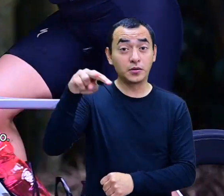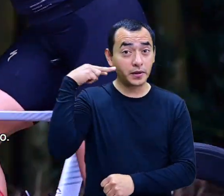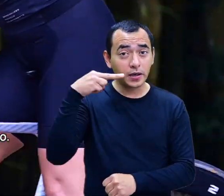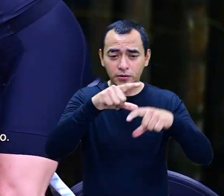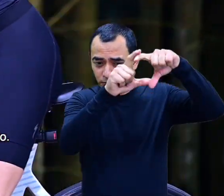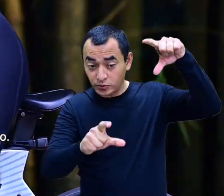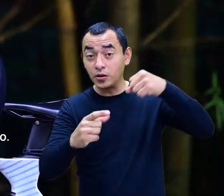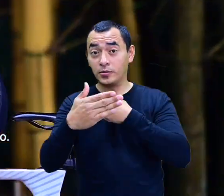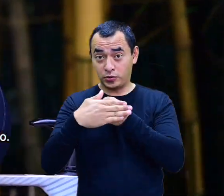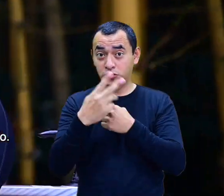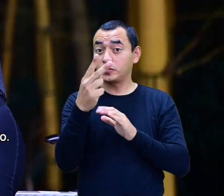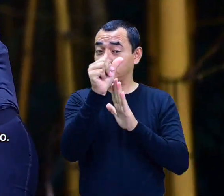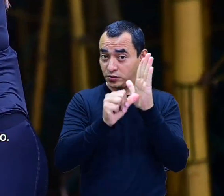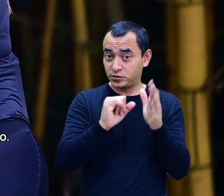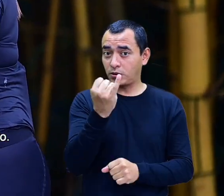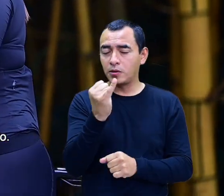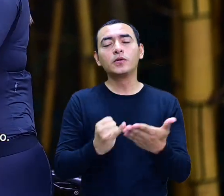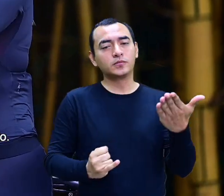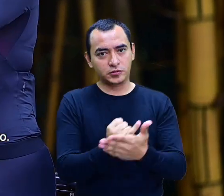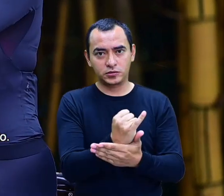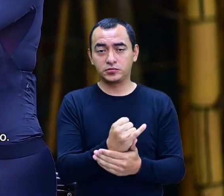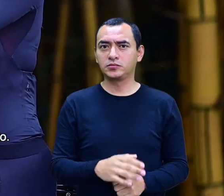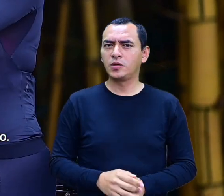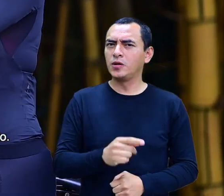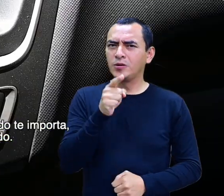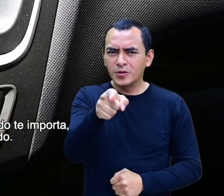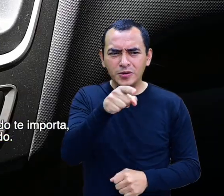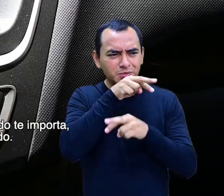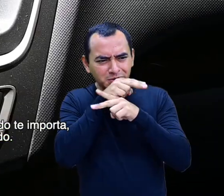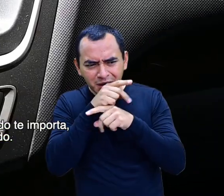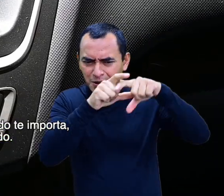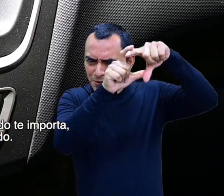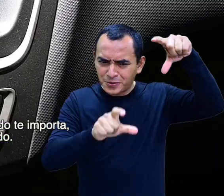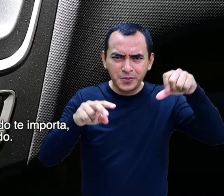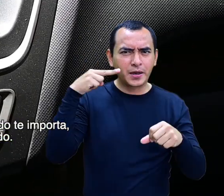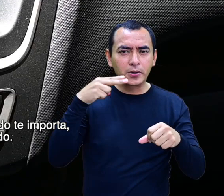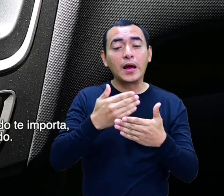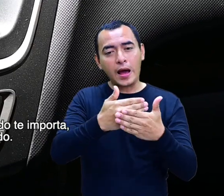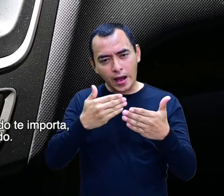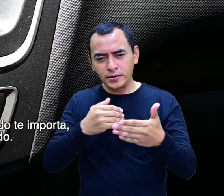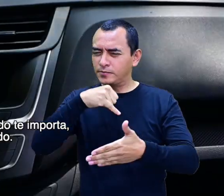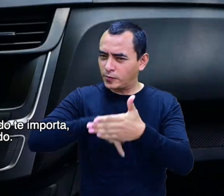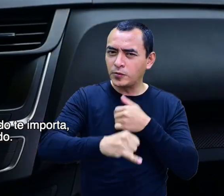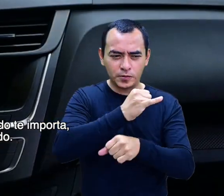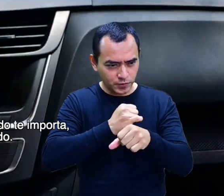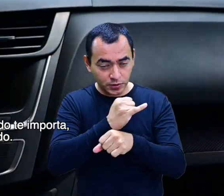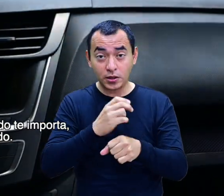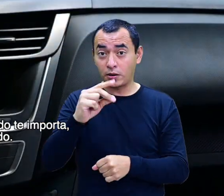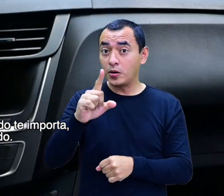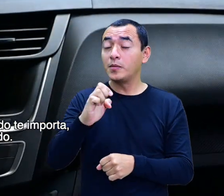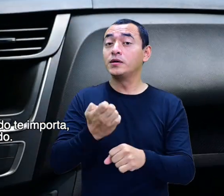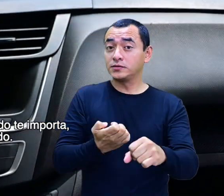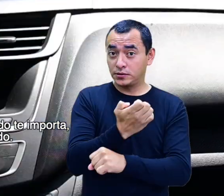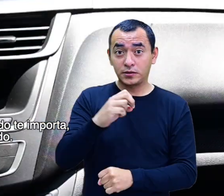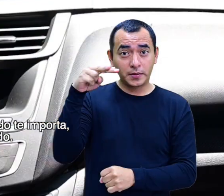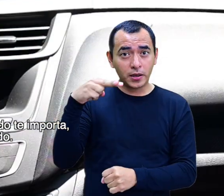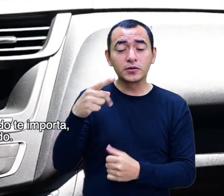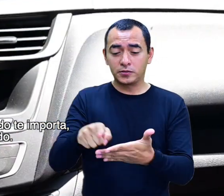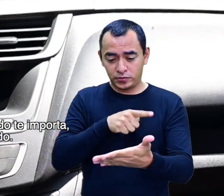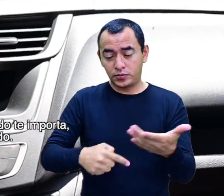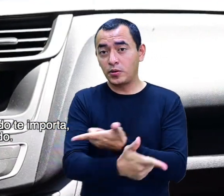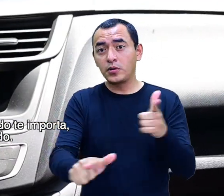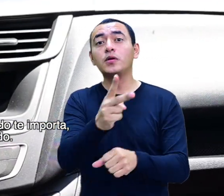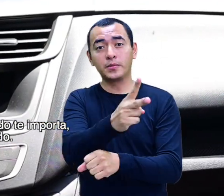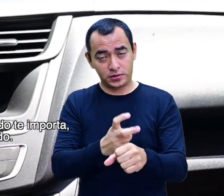El 2 de junio estará en nuestras manos elegir el rumbo que queremos para nuestro estado. Y porque en el OPLE Veracruz estamos seguros que tu estado te importa, te invitamos